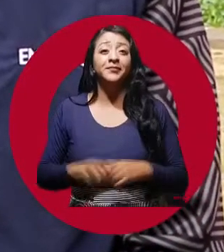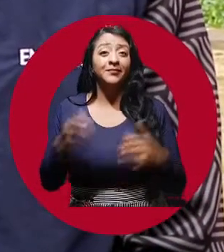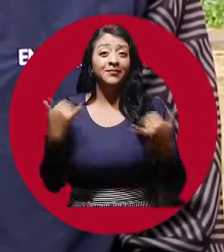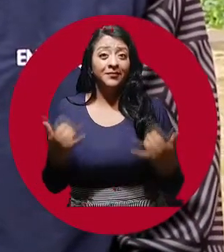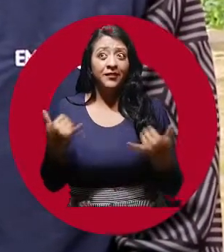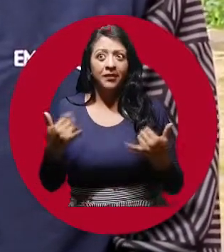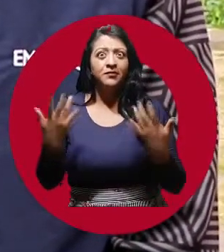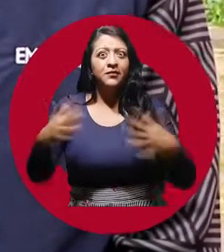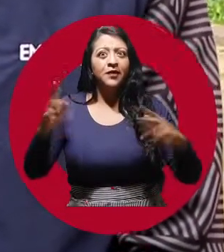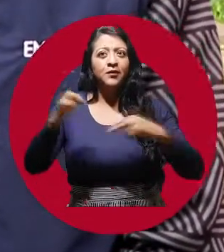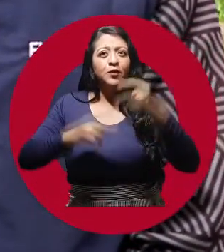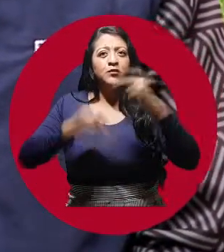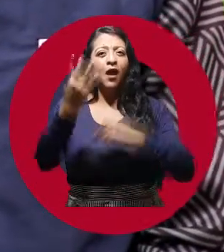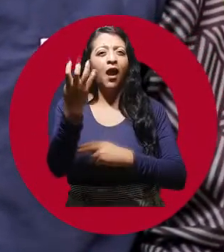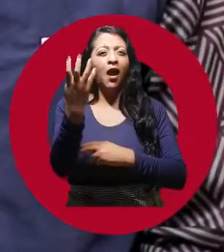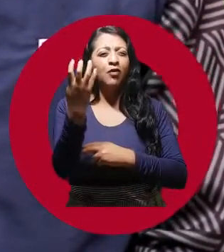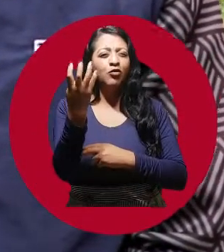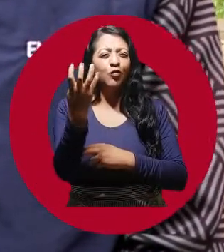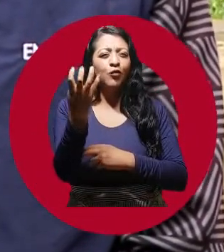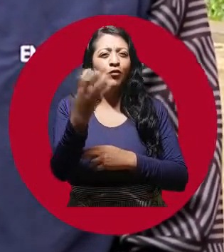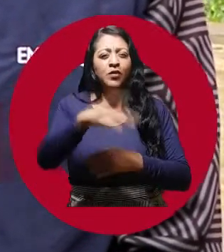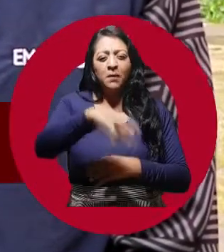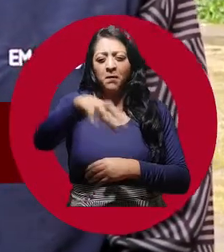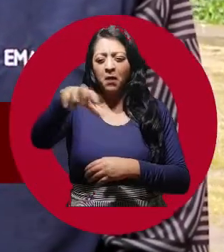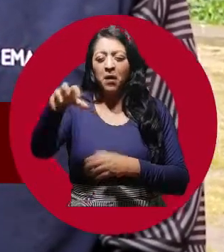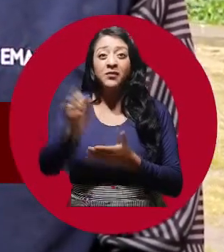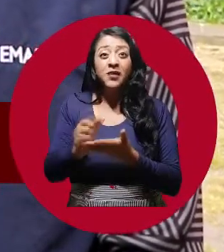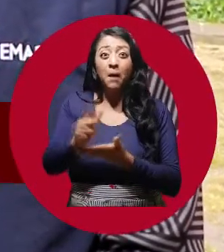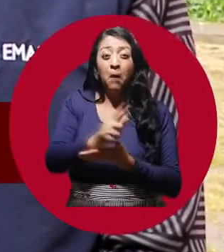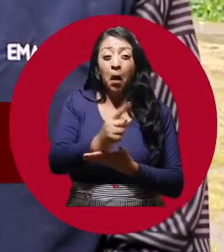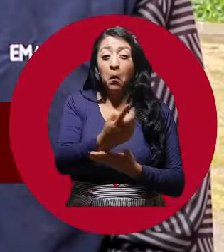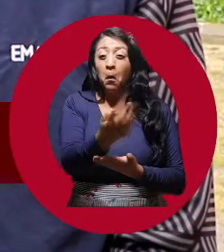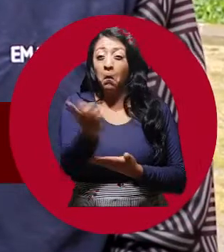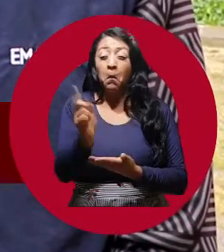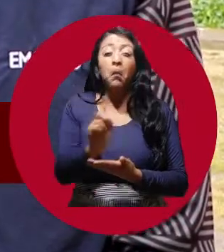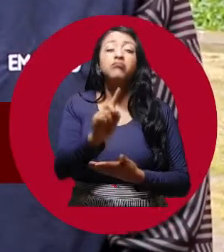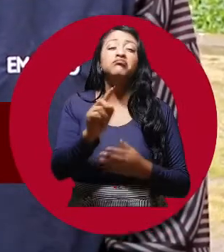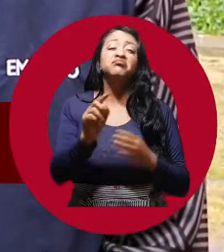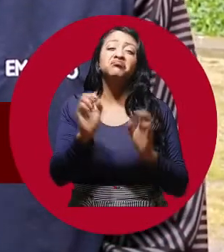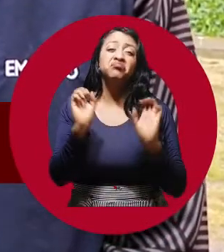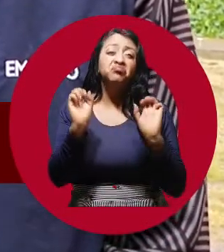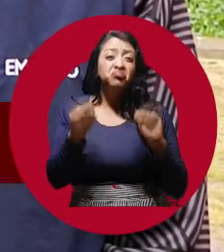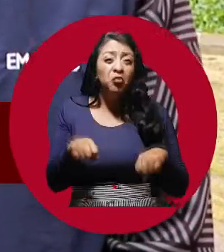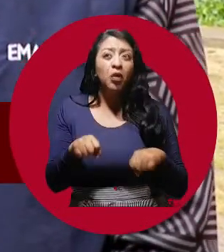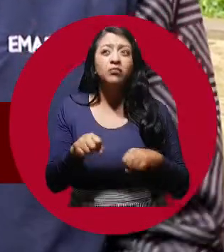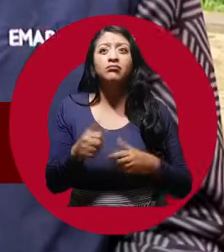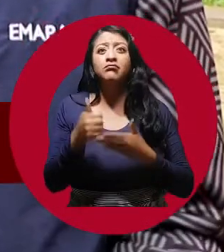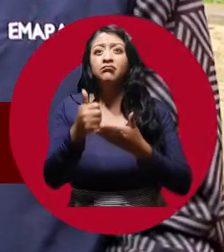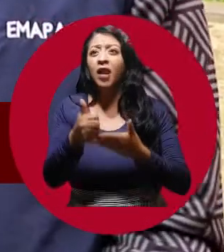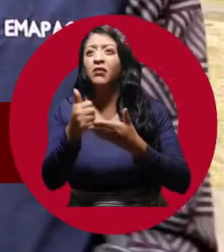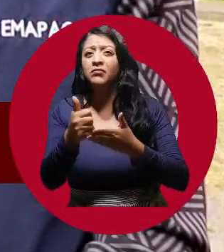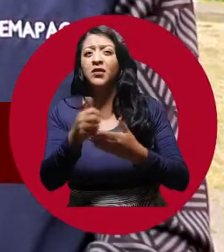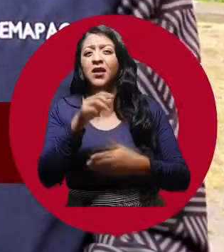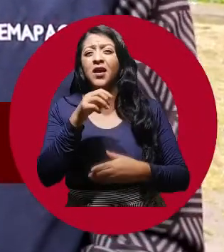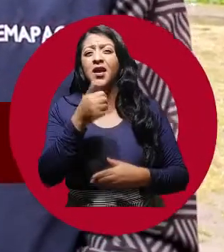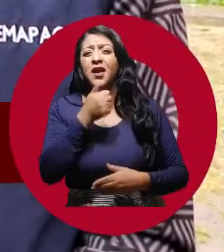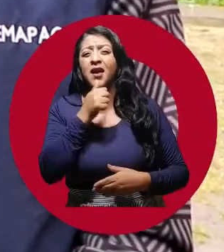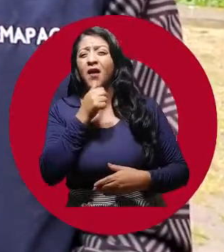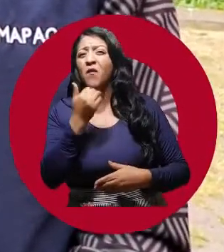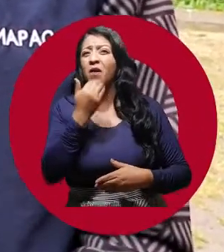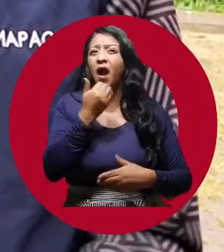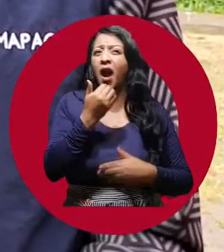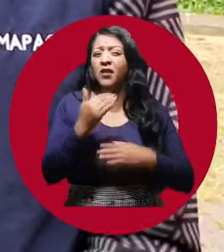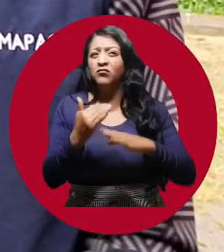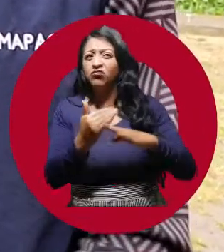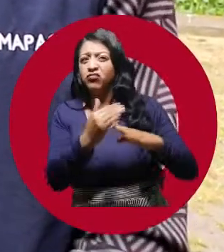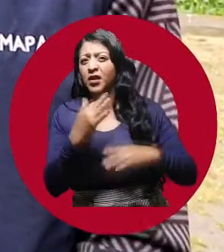Actualmente tenemos construidas 14 plantas de tratamiento alrededor del lago San Pablo, lo cual permite evitar que las aguas